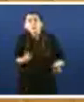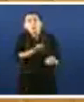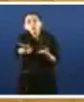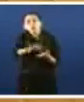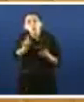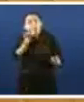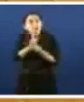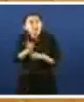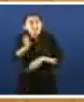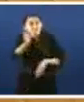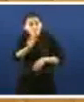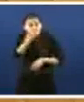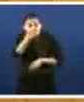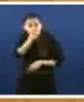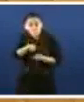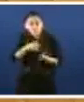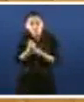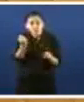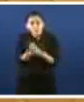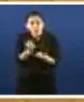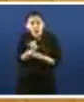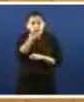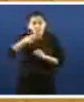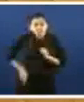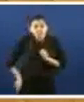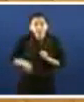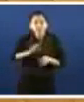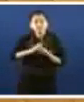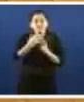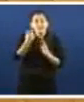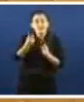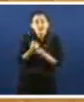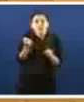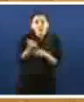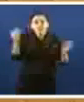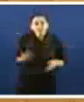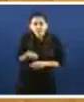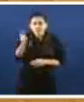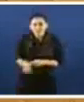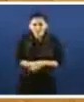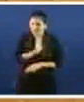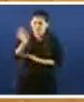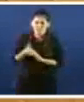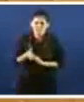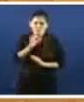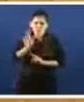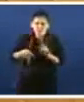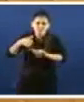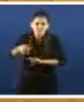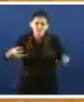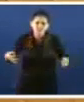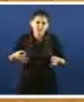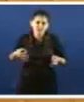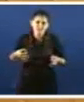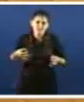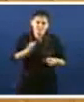postos de traballo e poucos que quedan sean con peores condicións e con peores salarios xa o teñen páren xa porque o seguinte non votarnos a